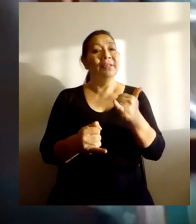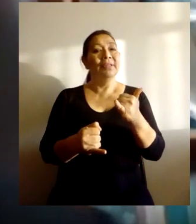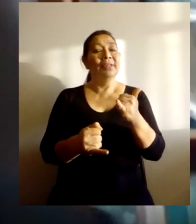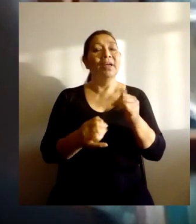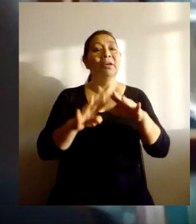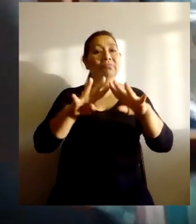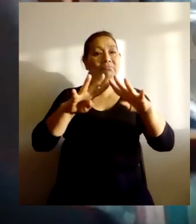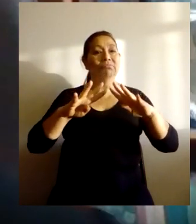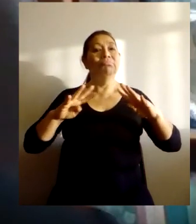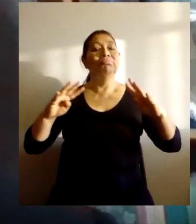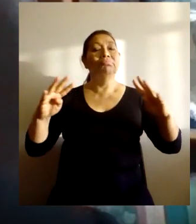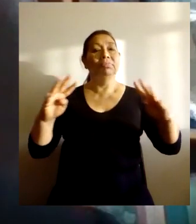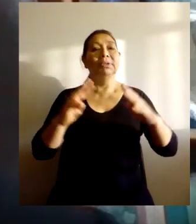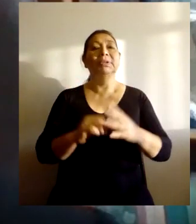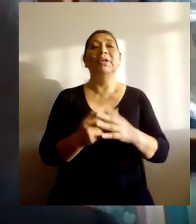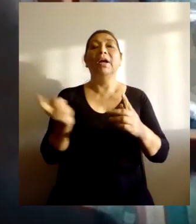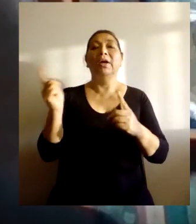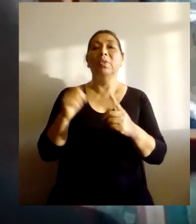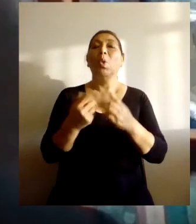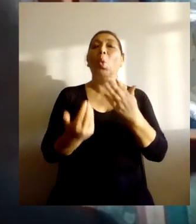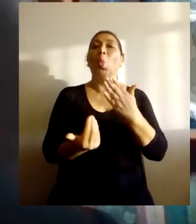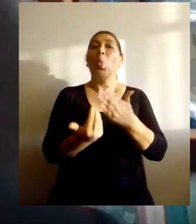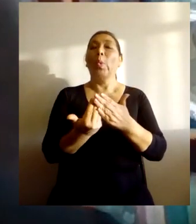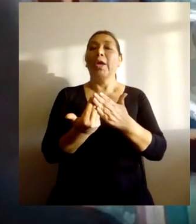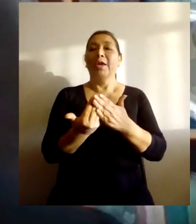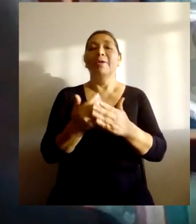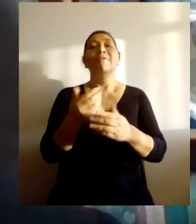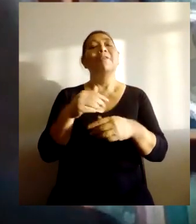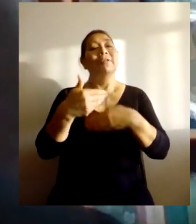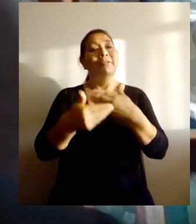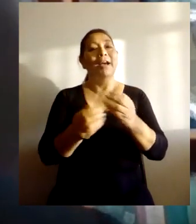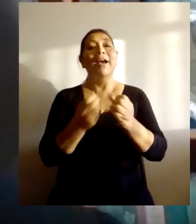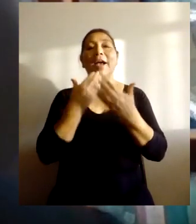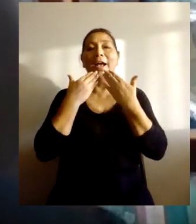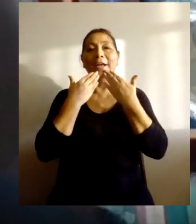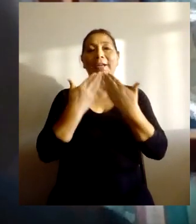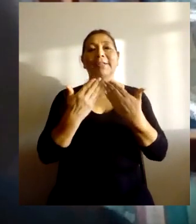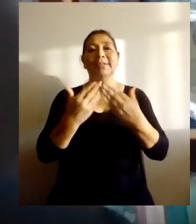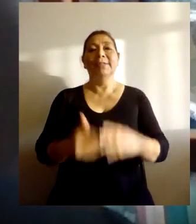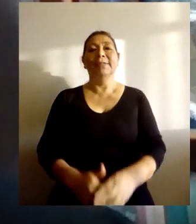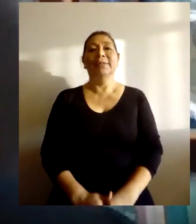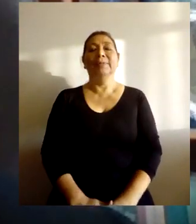terminada la audiencia de la fecha hasta una nueva oportunidad. Muchas gracias.